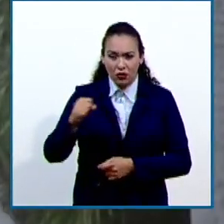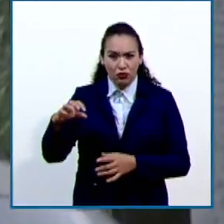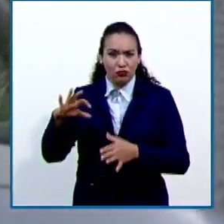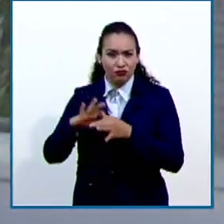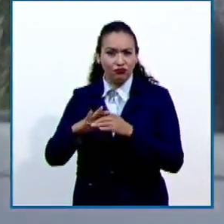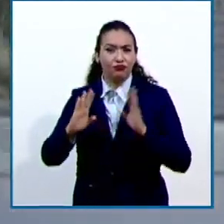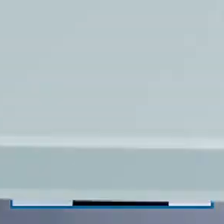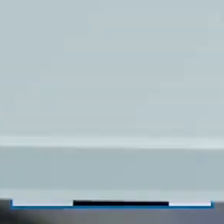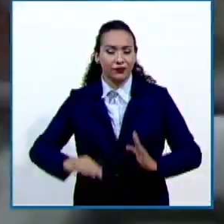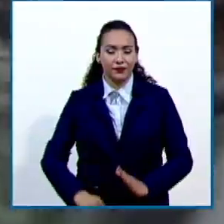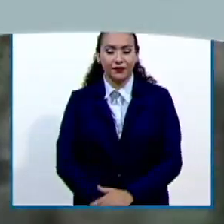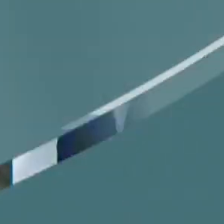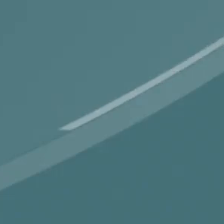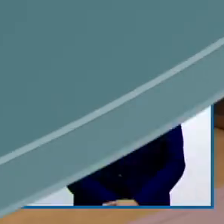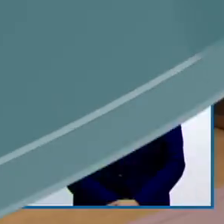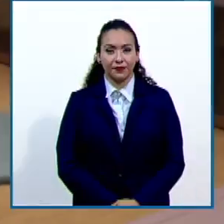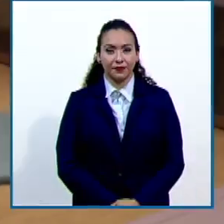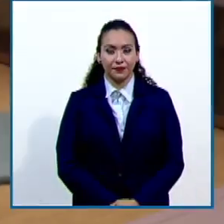Armadas.